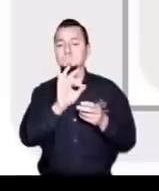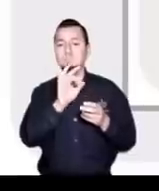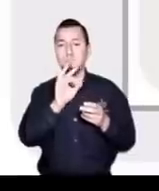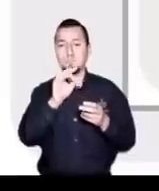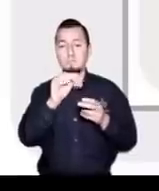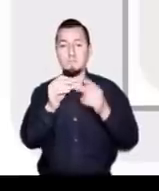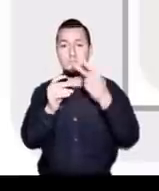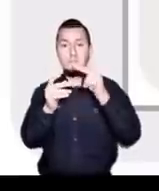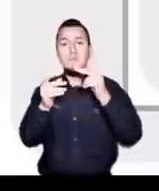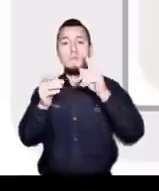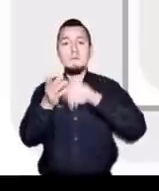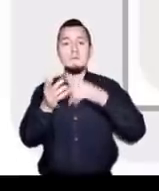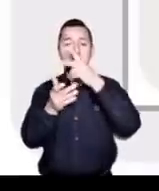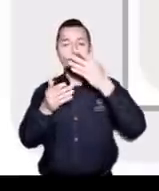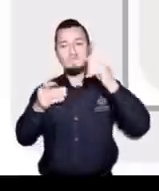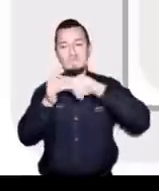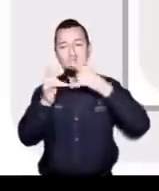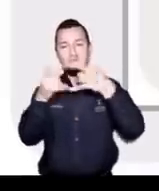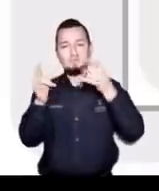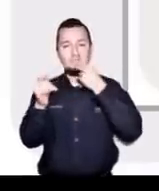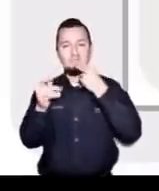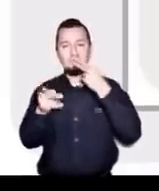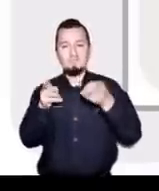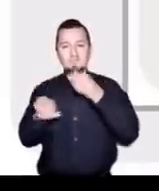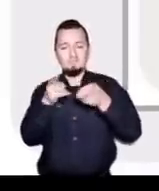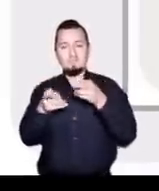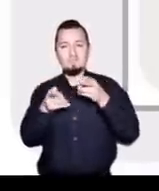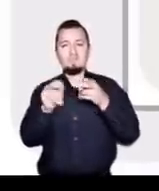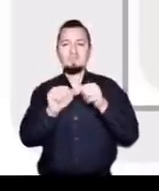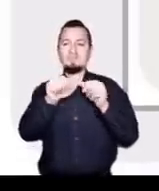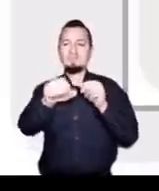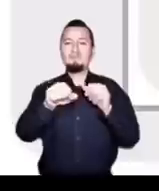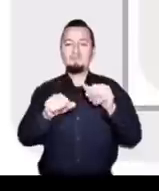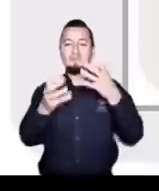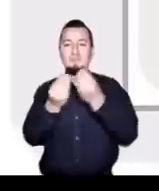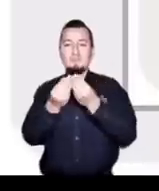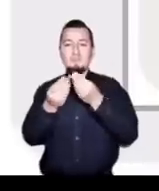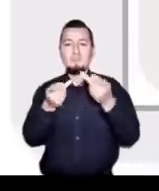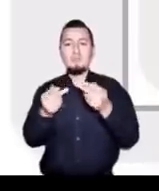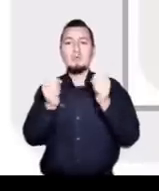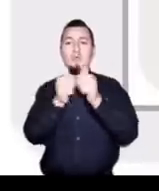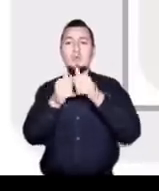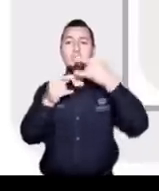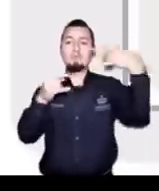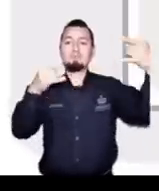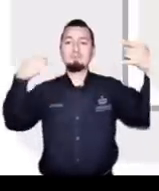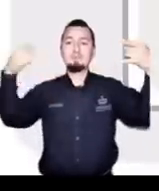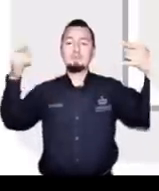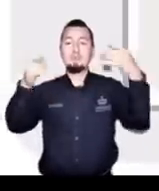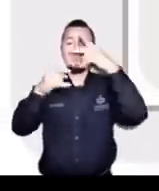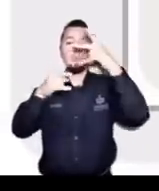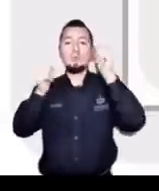de los equipamientos propios para la conducción, van a contar con pantallas que permitan supervisar lo que está pasando en el